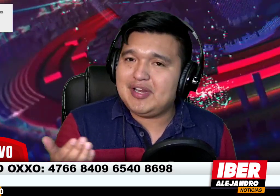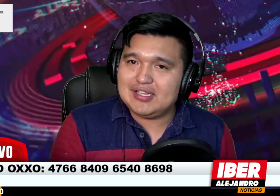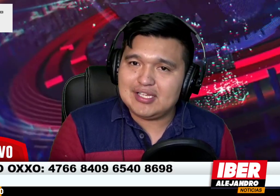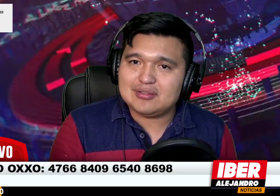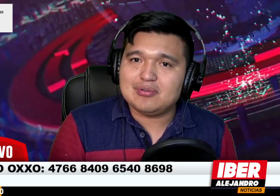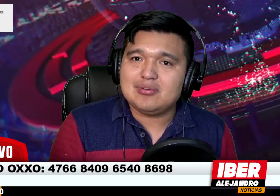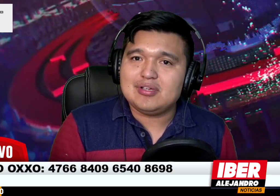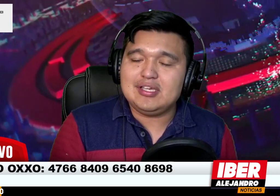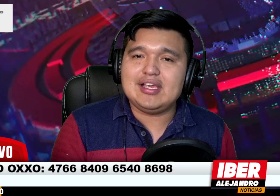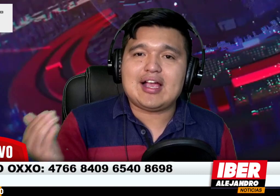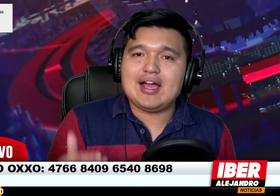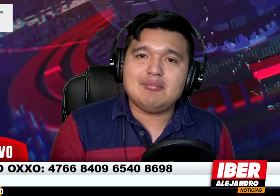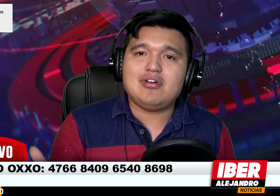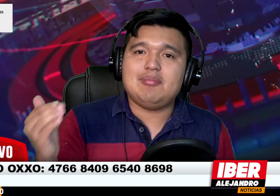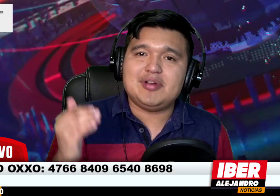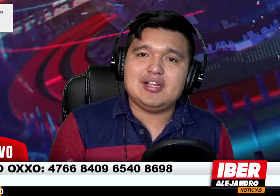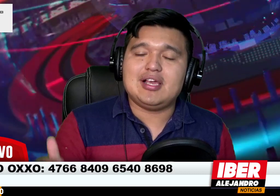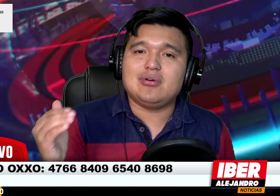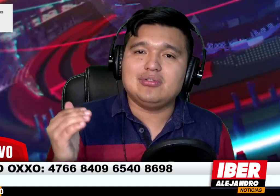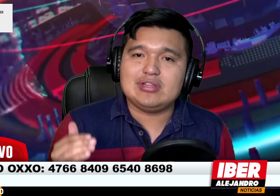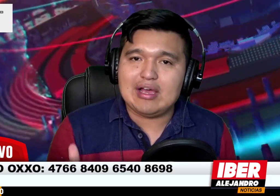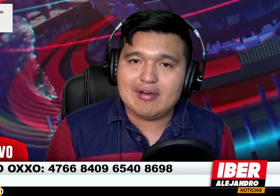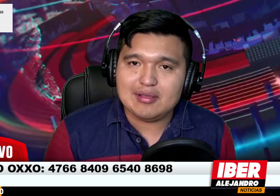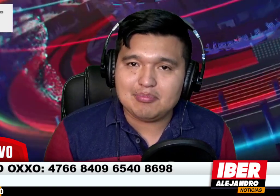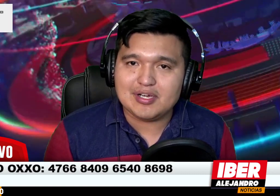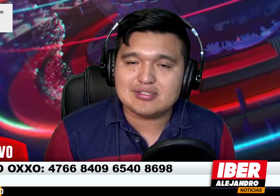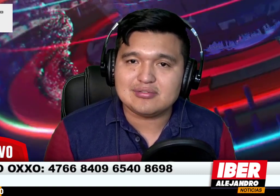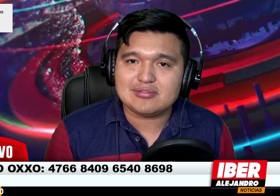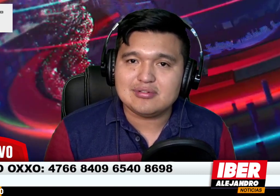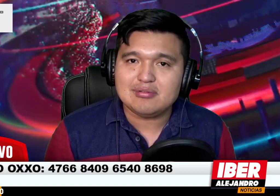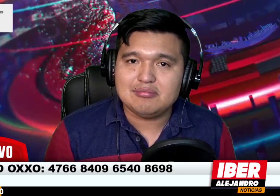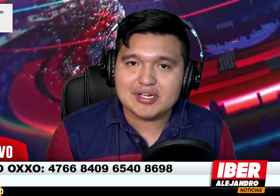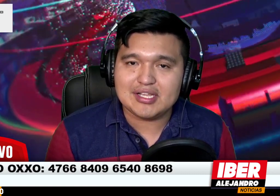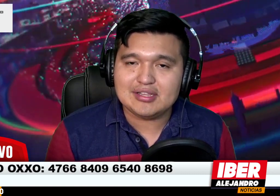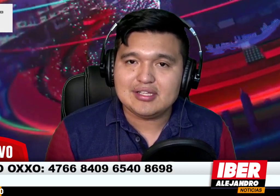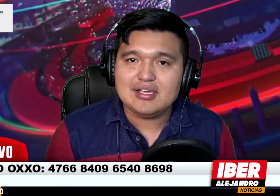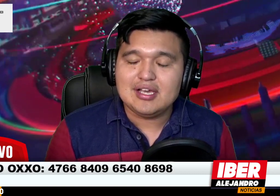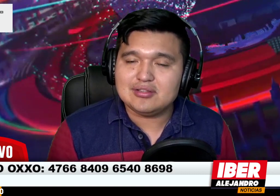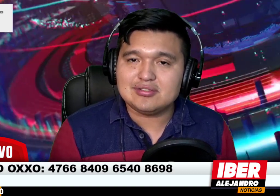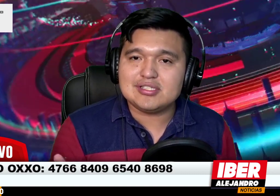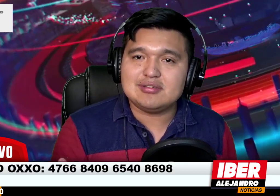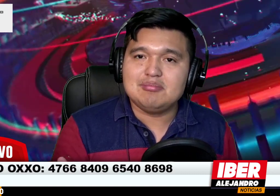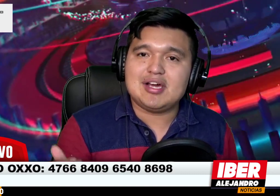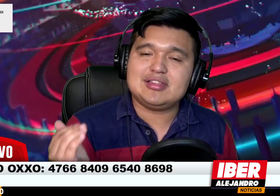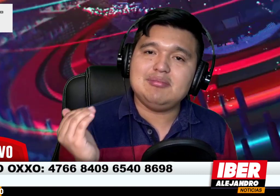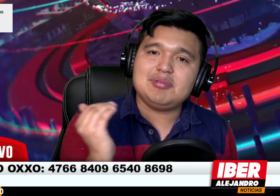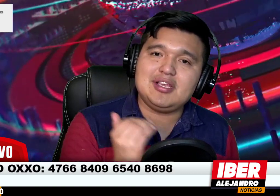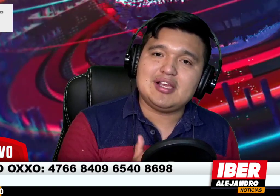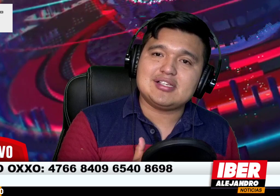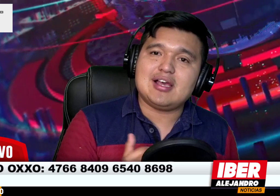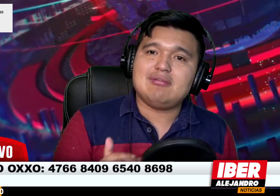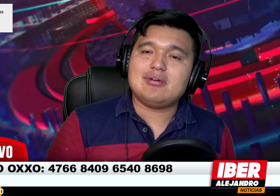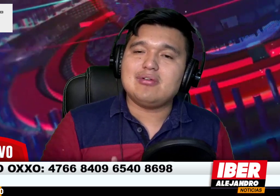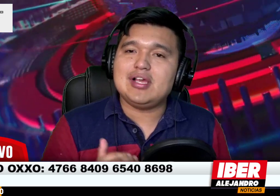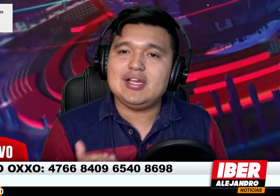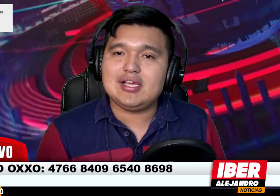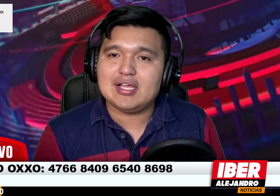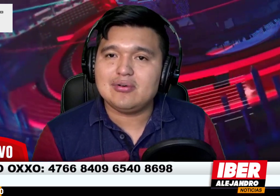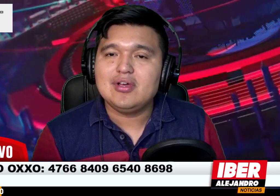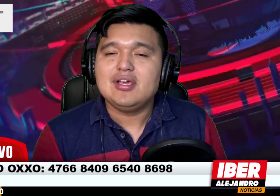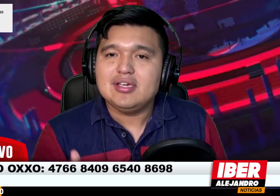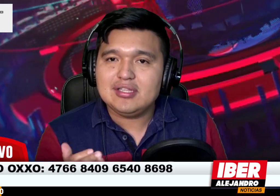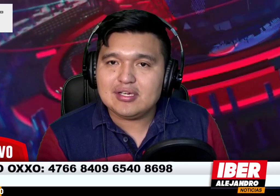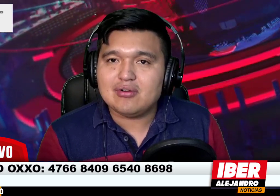del prianato y a cambio el PRI le condonaba impuestos, ¿verdad? Entonces Martín Bringas habló con el